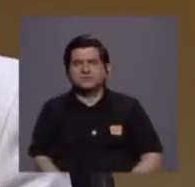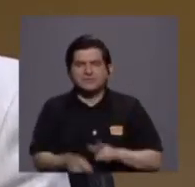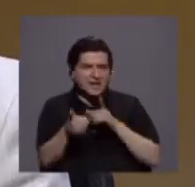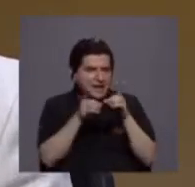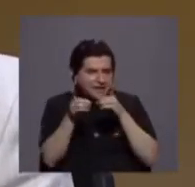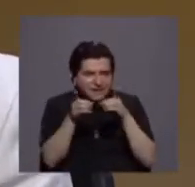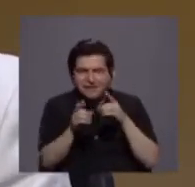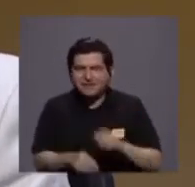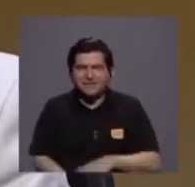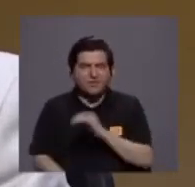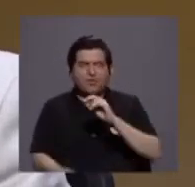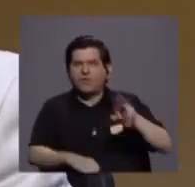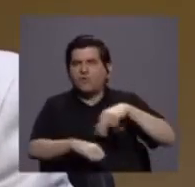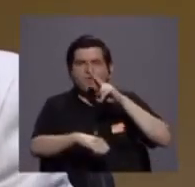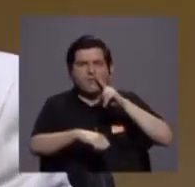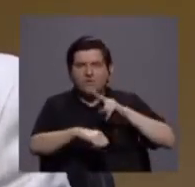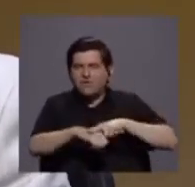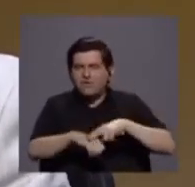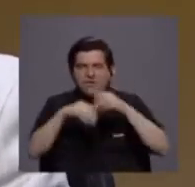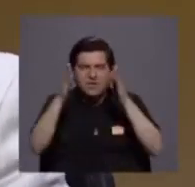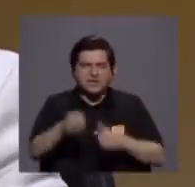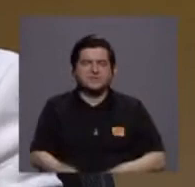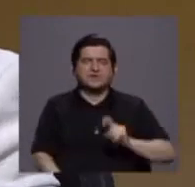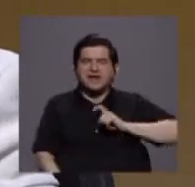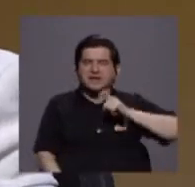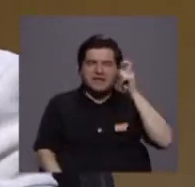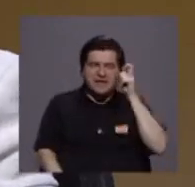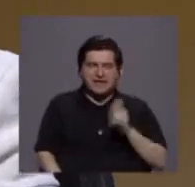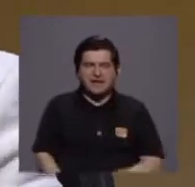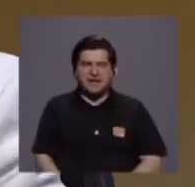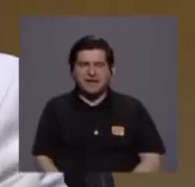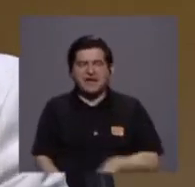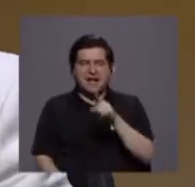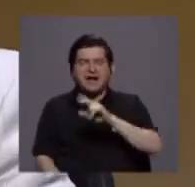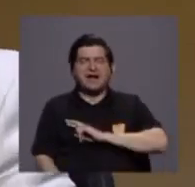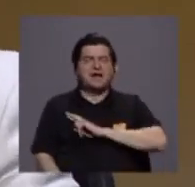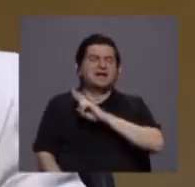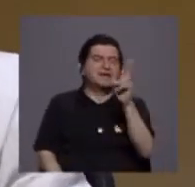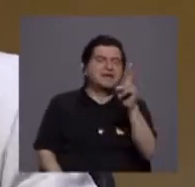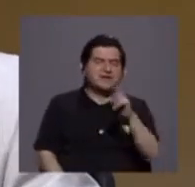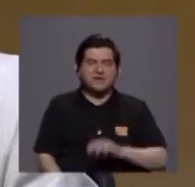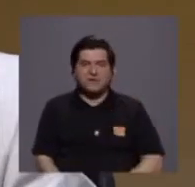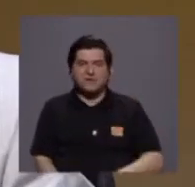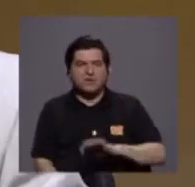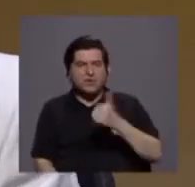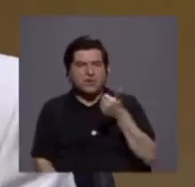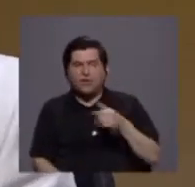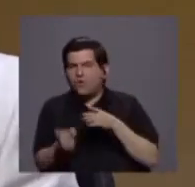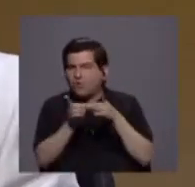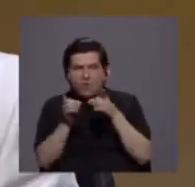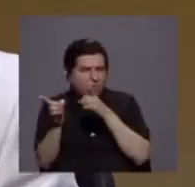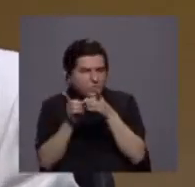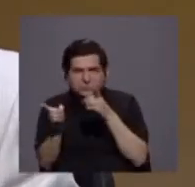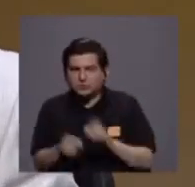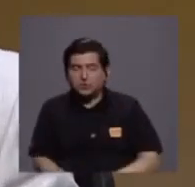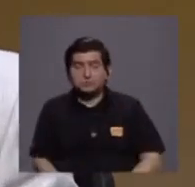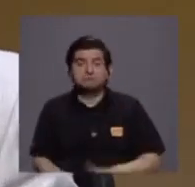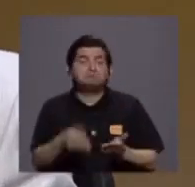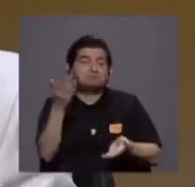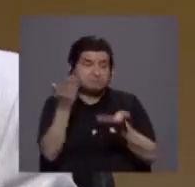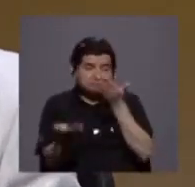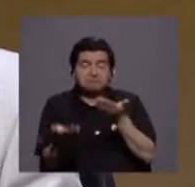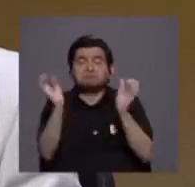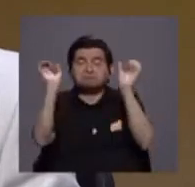o categorías nacionalidad, género, afiliación religiosa u otros descriptores que, si bien pueden